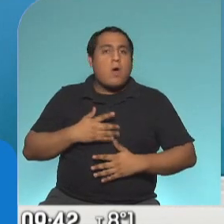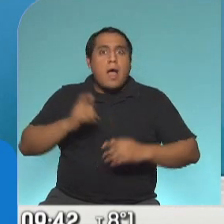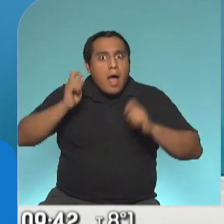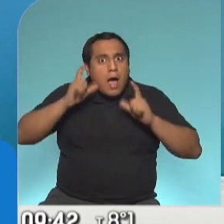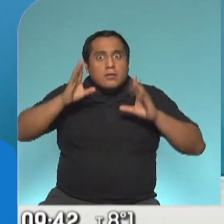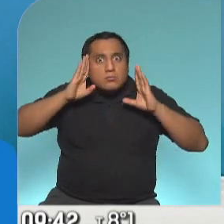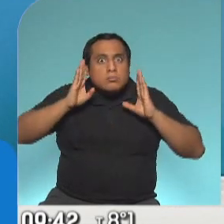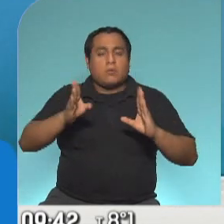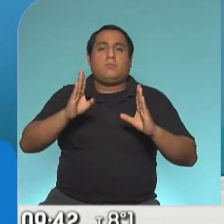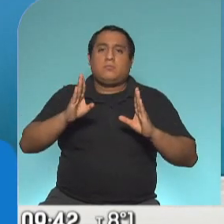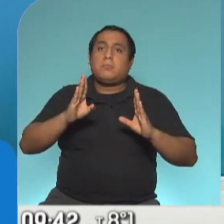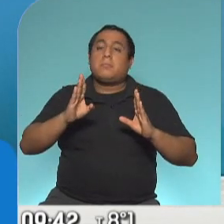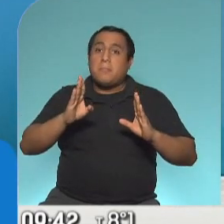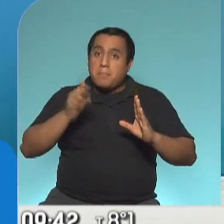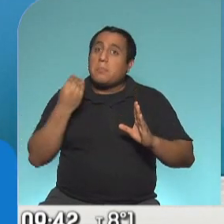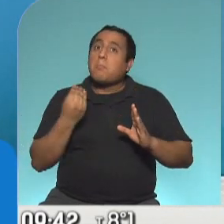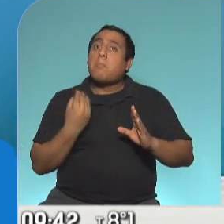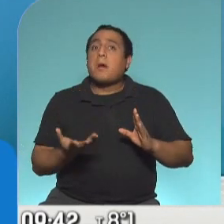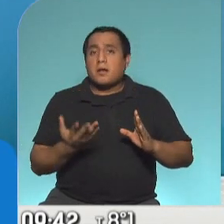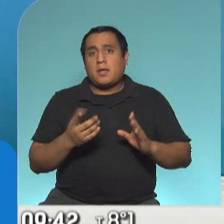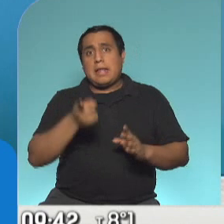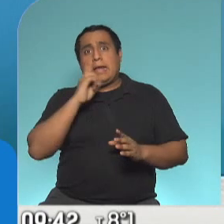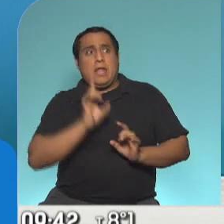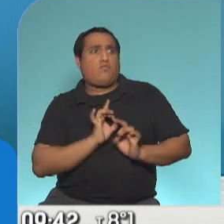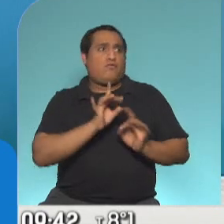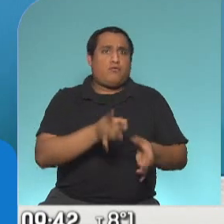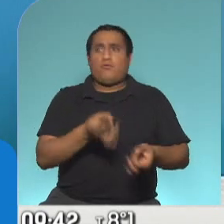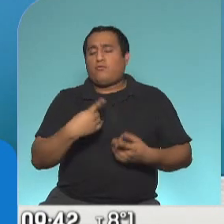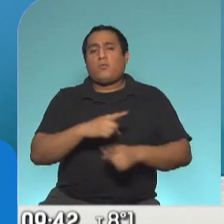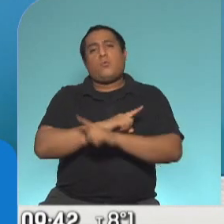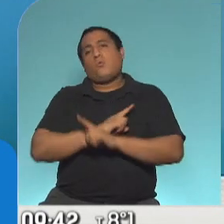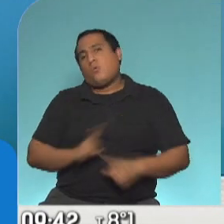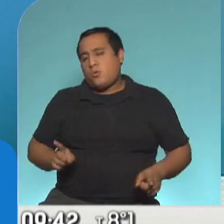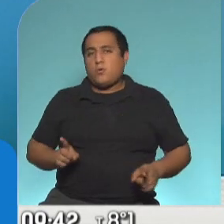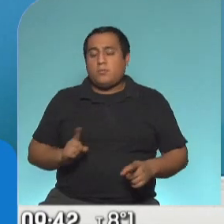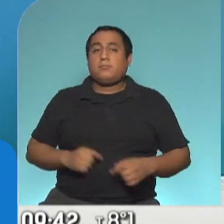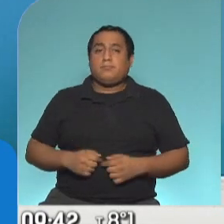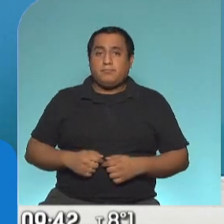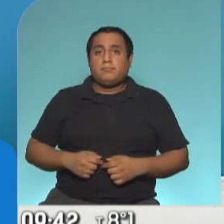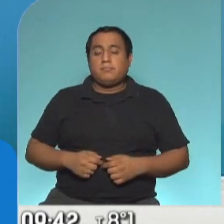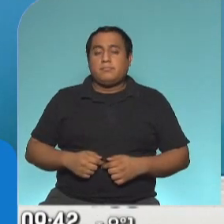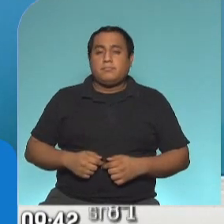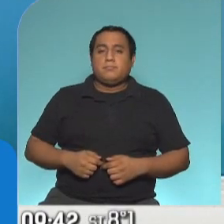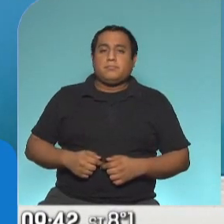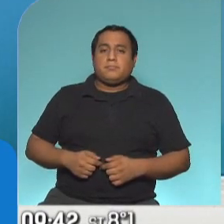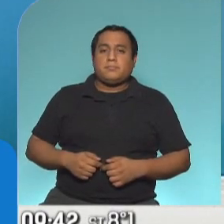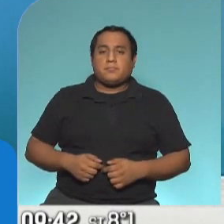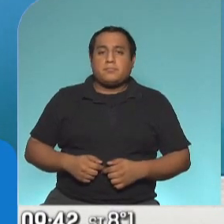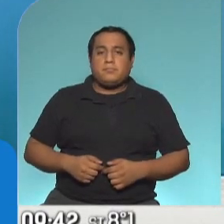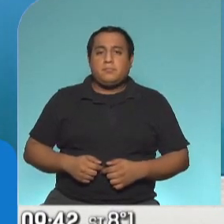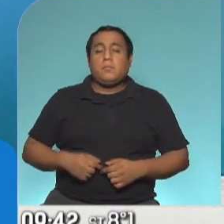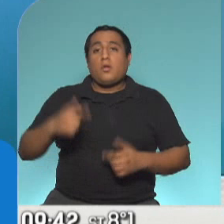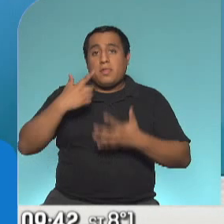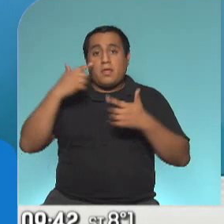momentos para minimizar la posibilidad de estar en riesgo en contacto con el virus y estimular la transmisión el